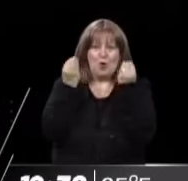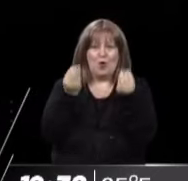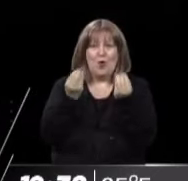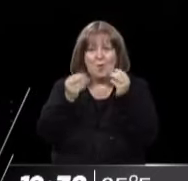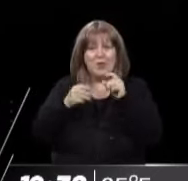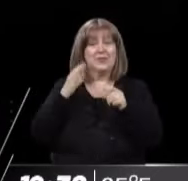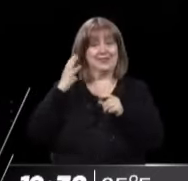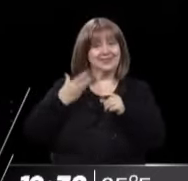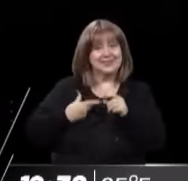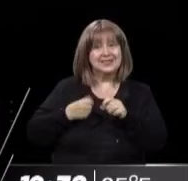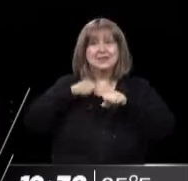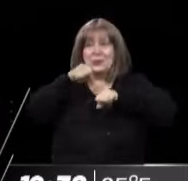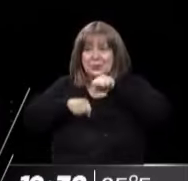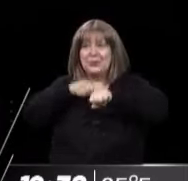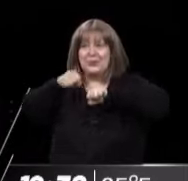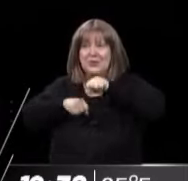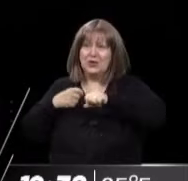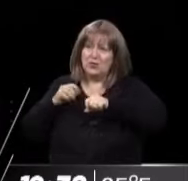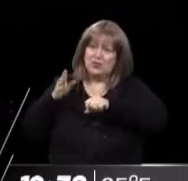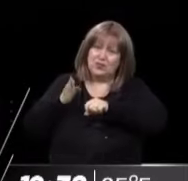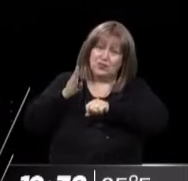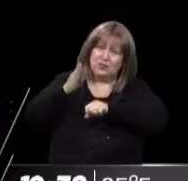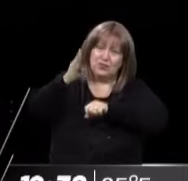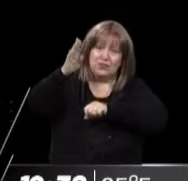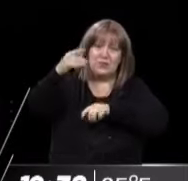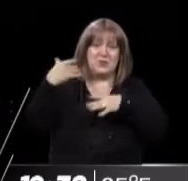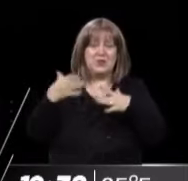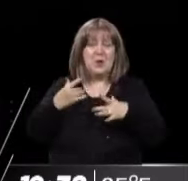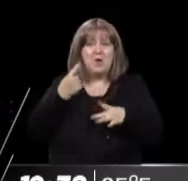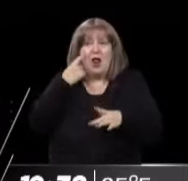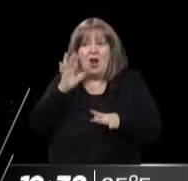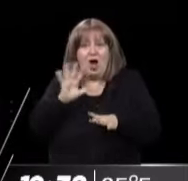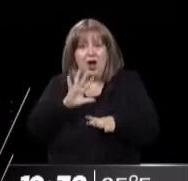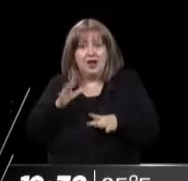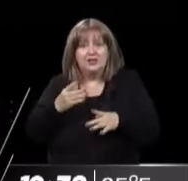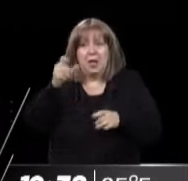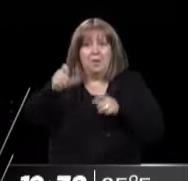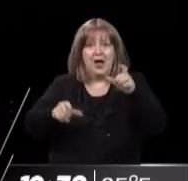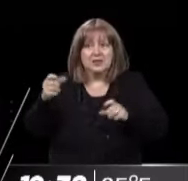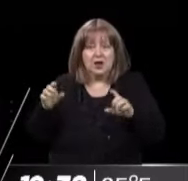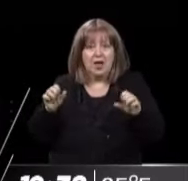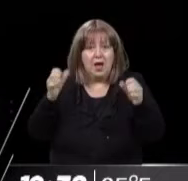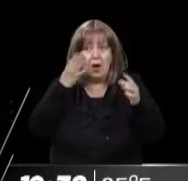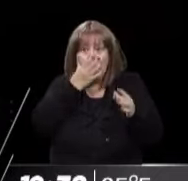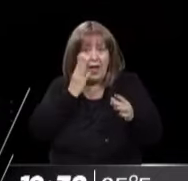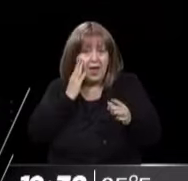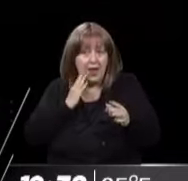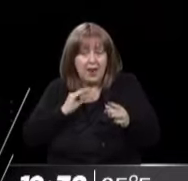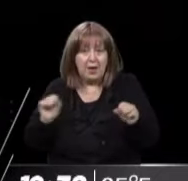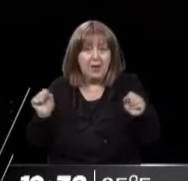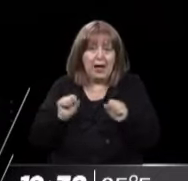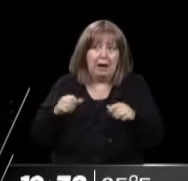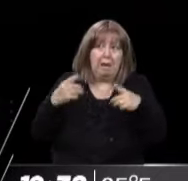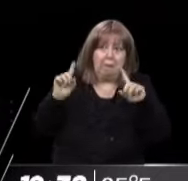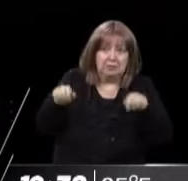¿eh? Hay que tener coraje. No, sí, sí, sí. Pero por aparte de estar por lugares que vos no conocés y sabés cómo la gente puede llegar a reaccionar. Bueno, es cortito el